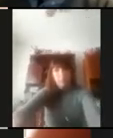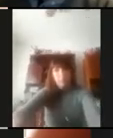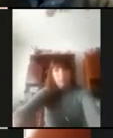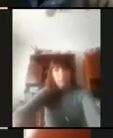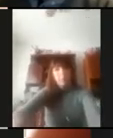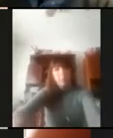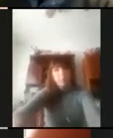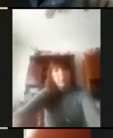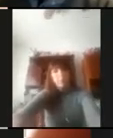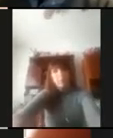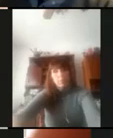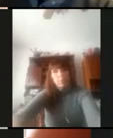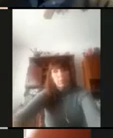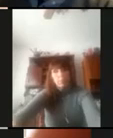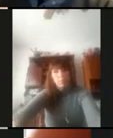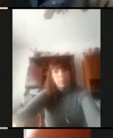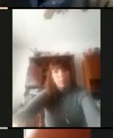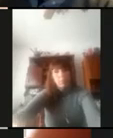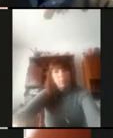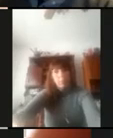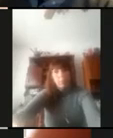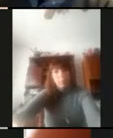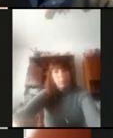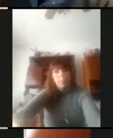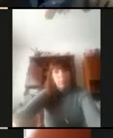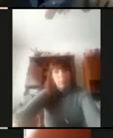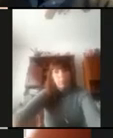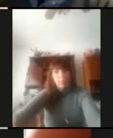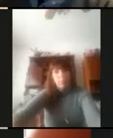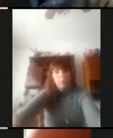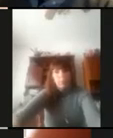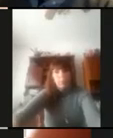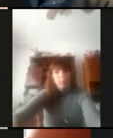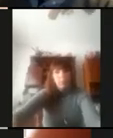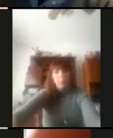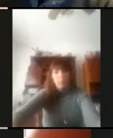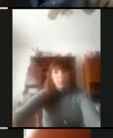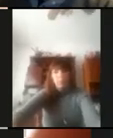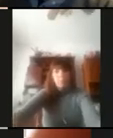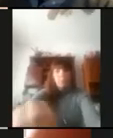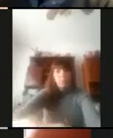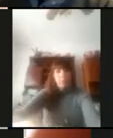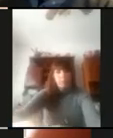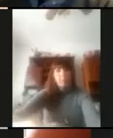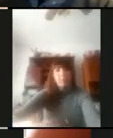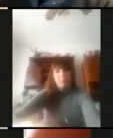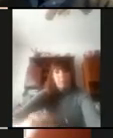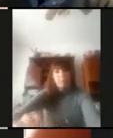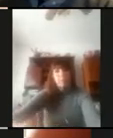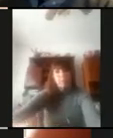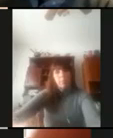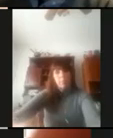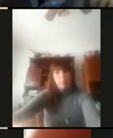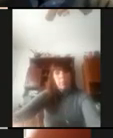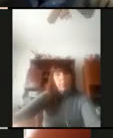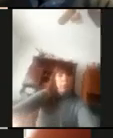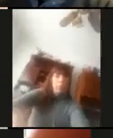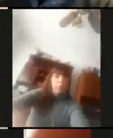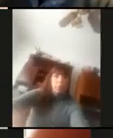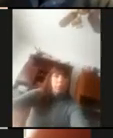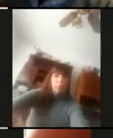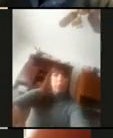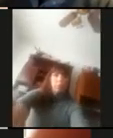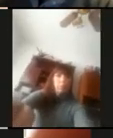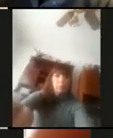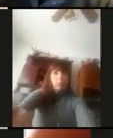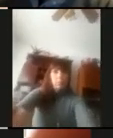nada menos ni nada más con otro grande que en ese momento compartían ideales que luego en la historia